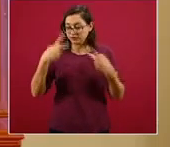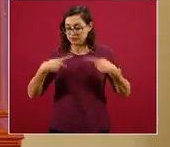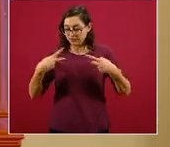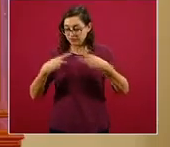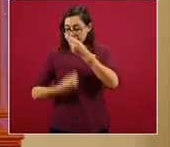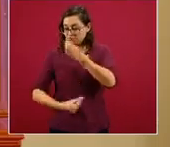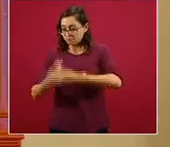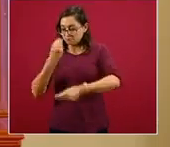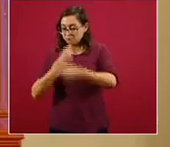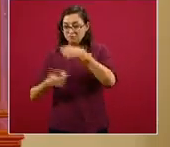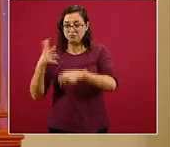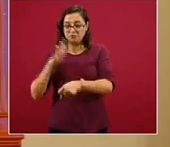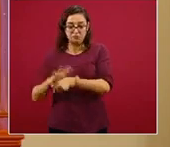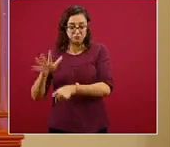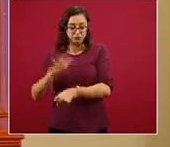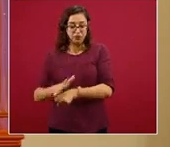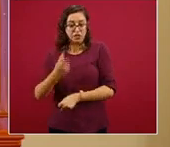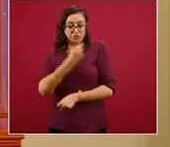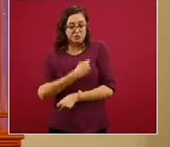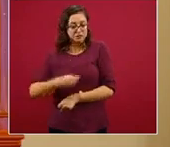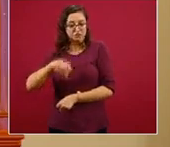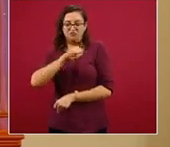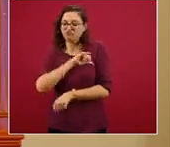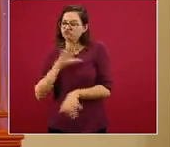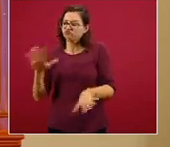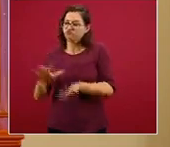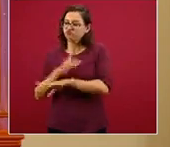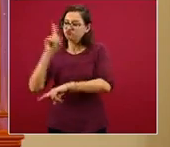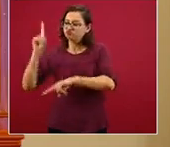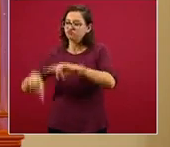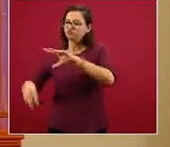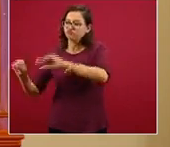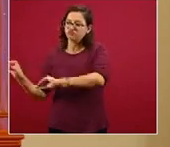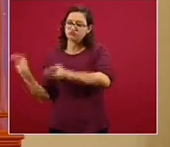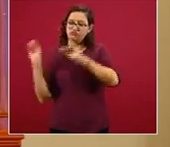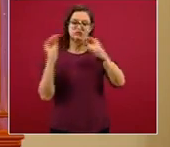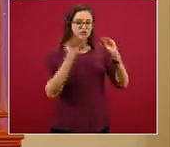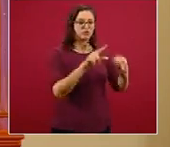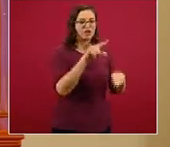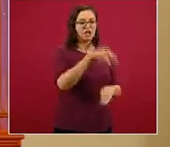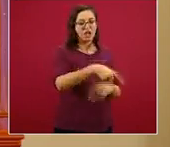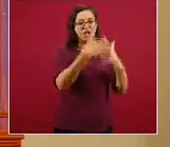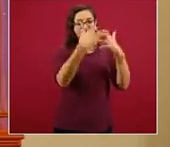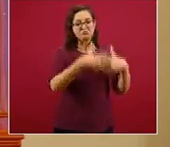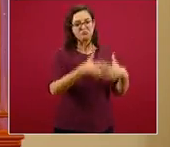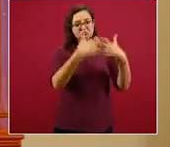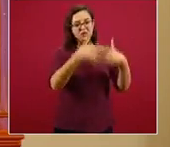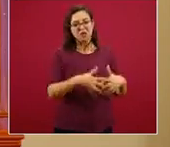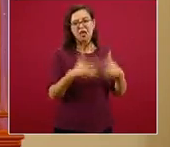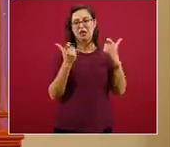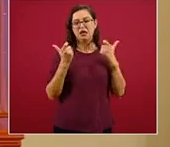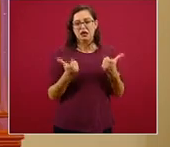de la población hacia un modelo de agroexportación,